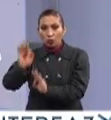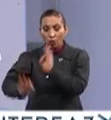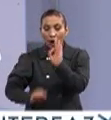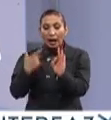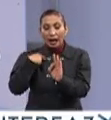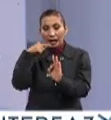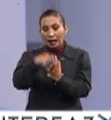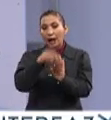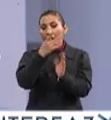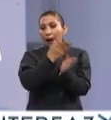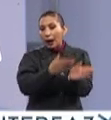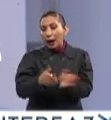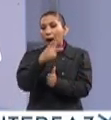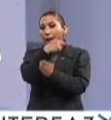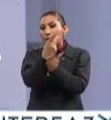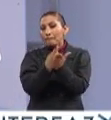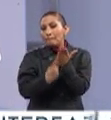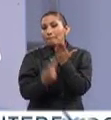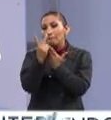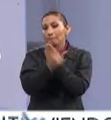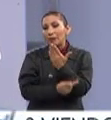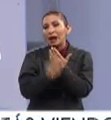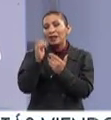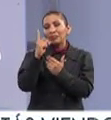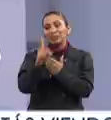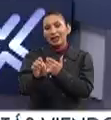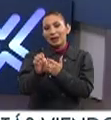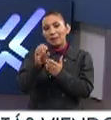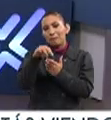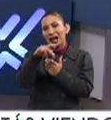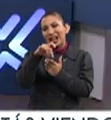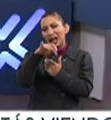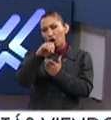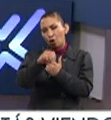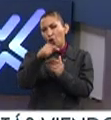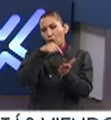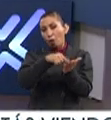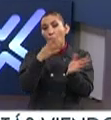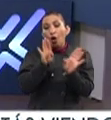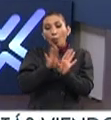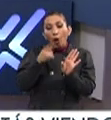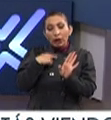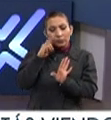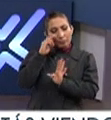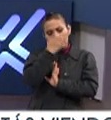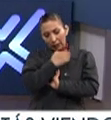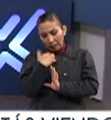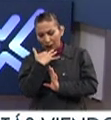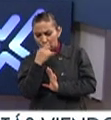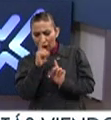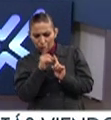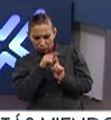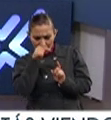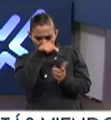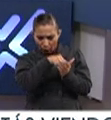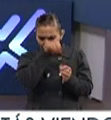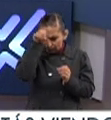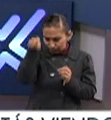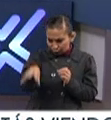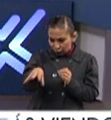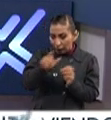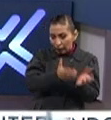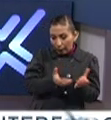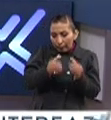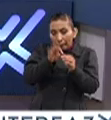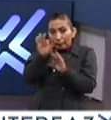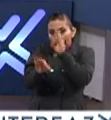es un instrumento ya debidamente formalizado, en donde lo primero que debemos hacer es la valorización de los residuos y después llevarlos